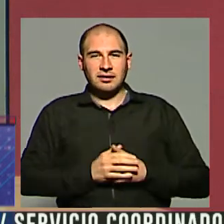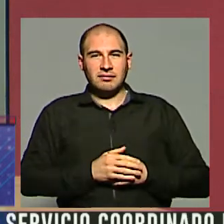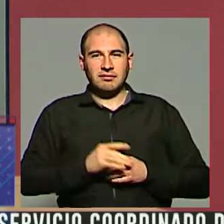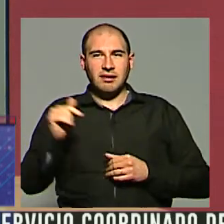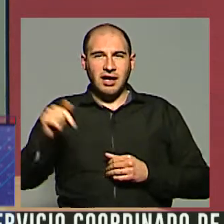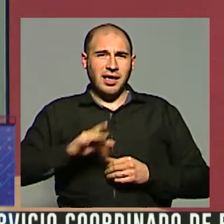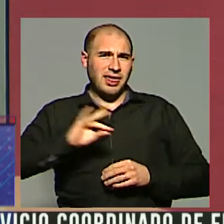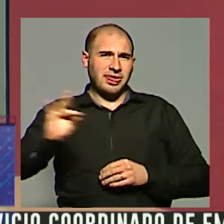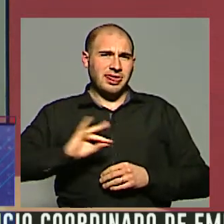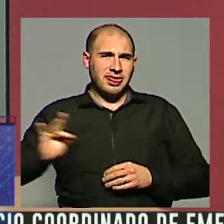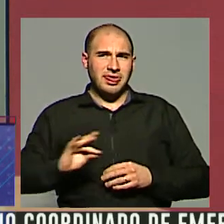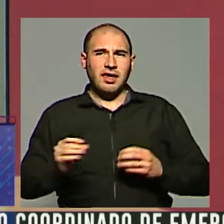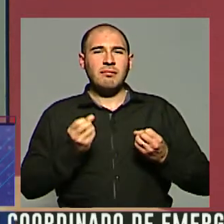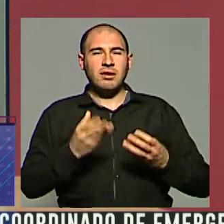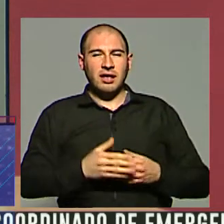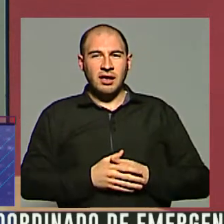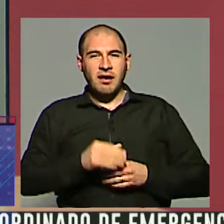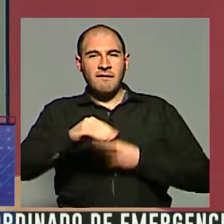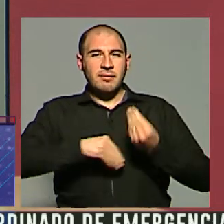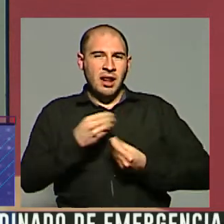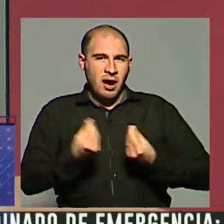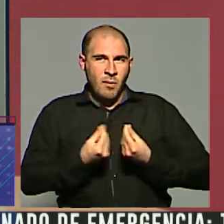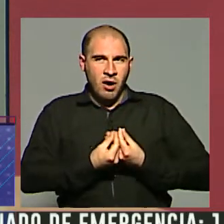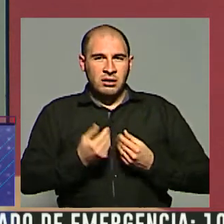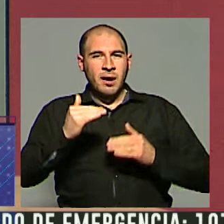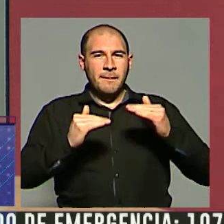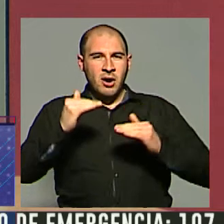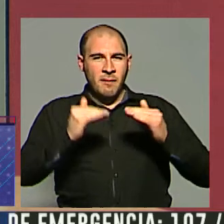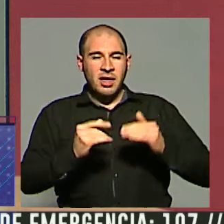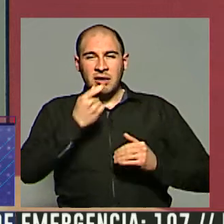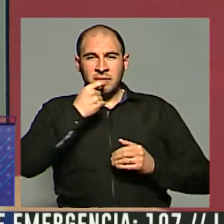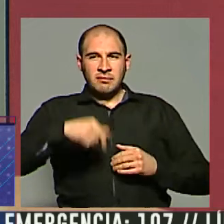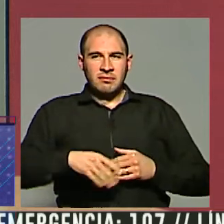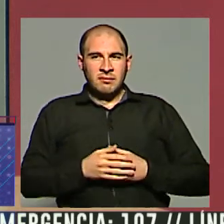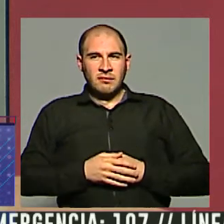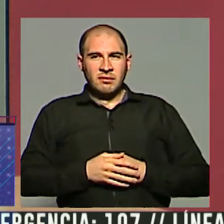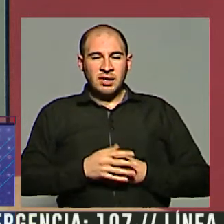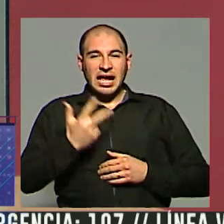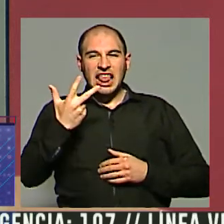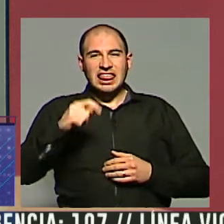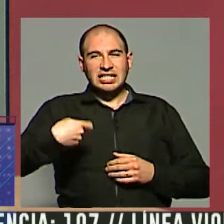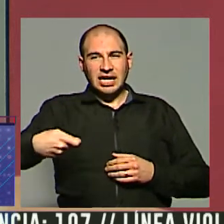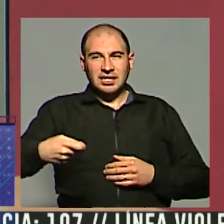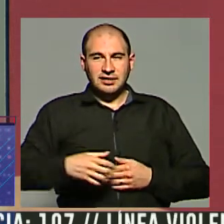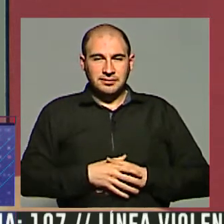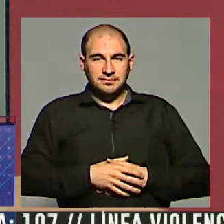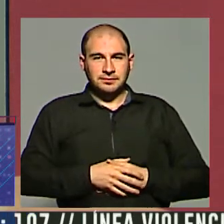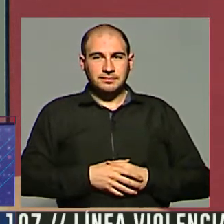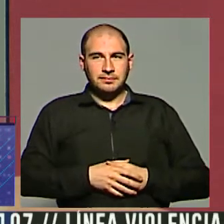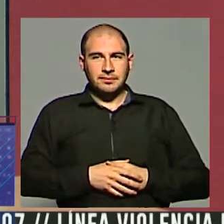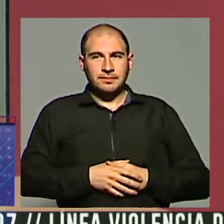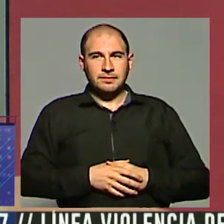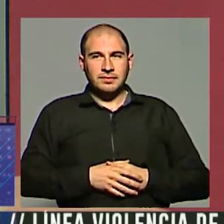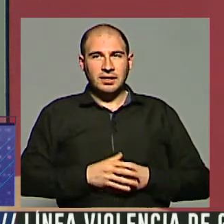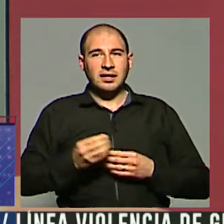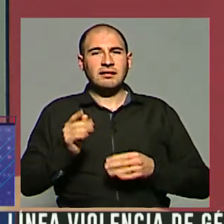bastante endeudada, teniendo en cuenta que la mayoría de las familias tienen en promedio en la provincia de Mendoza 3 tarjetas de crédito. Lo que ha